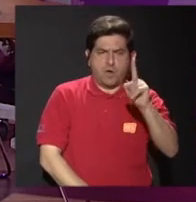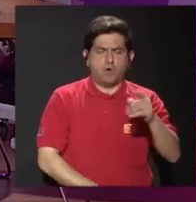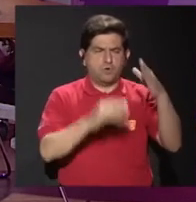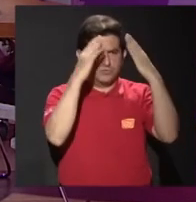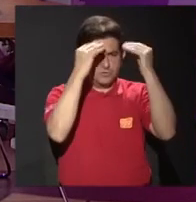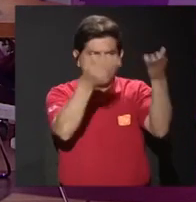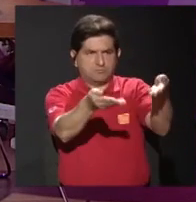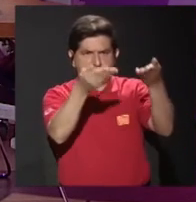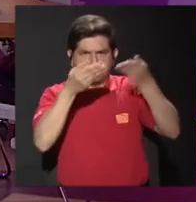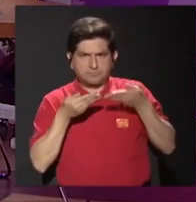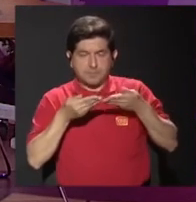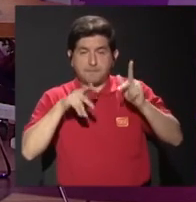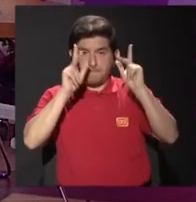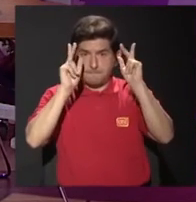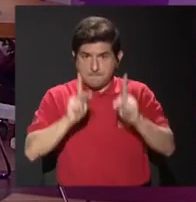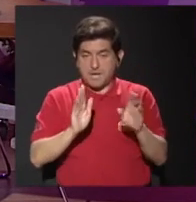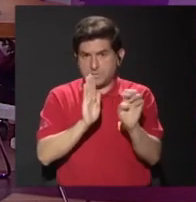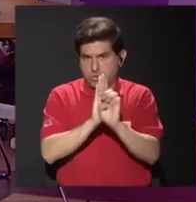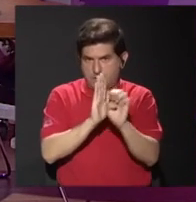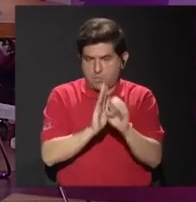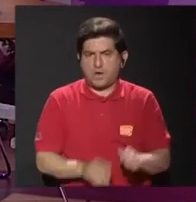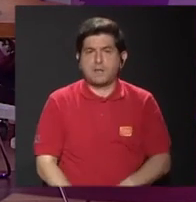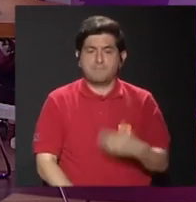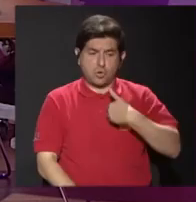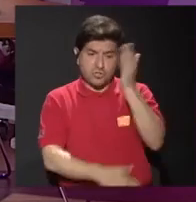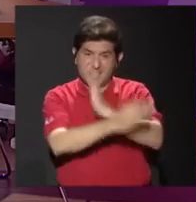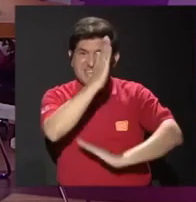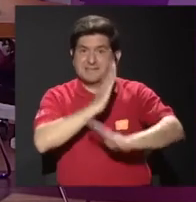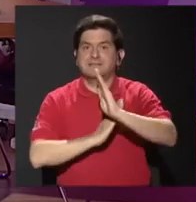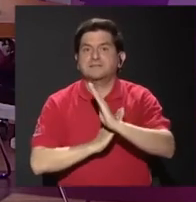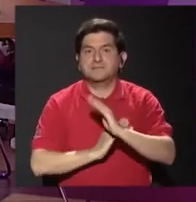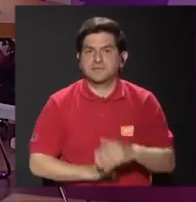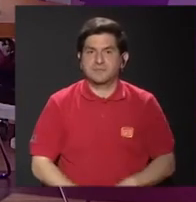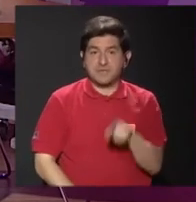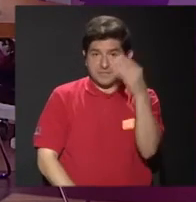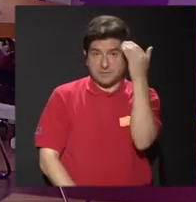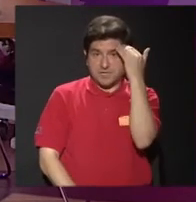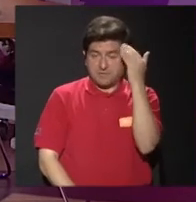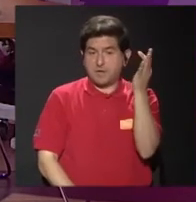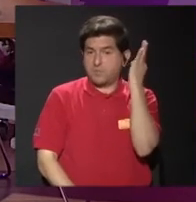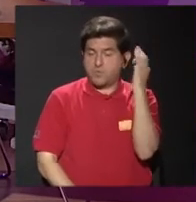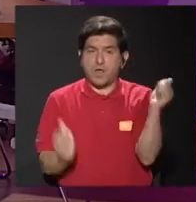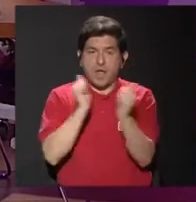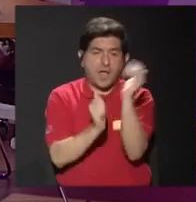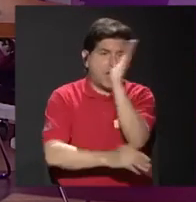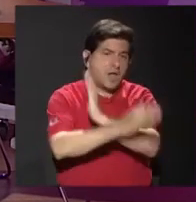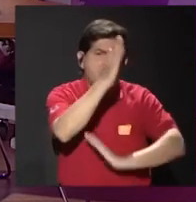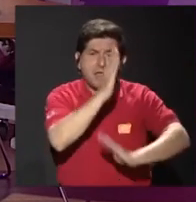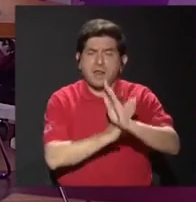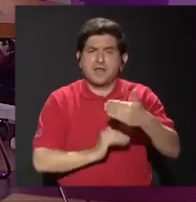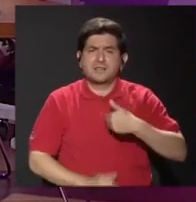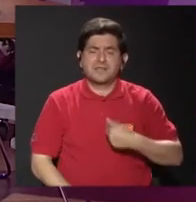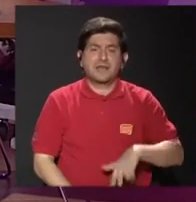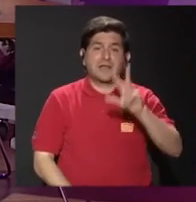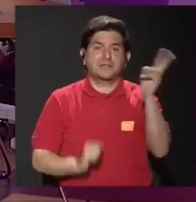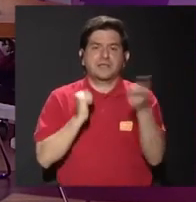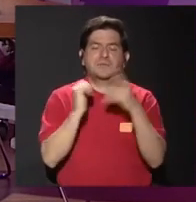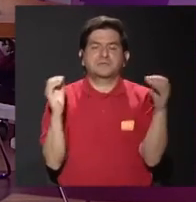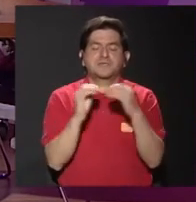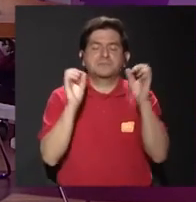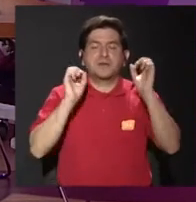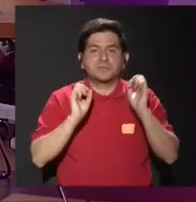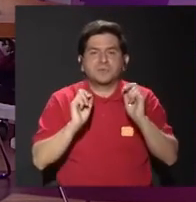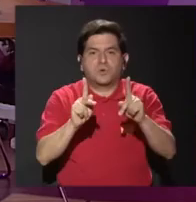información si es una persona por ejemplo con discapacidad usted ha de saber que las mujeres con discapacidad tienen tres veces más